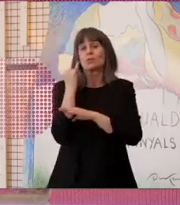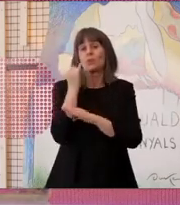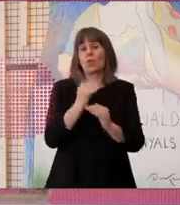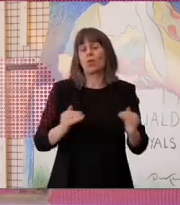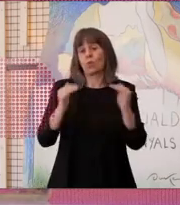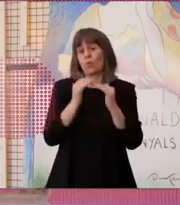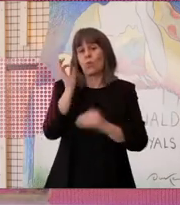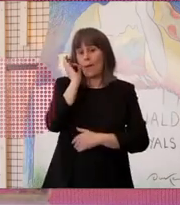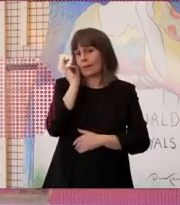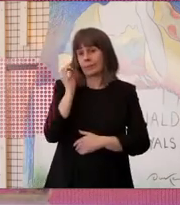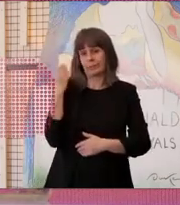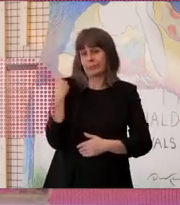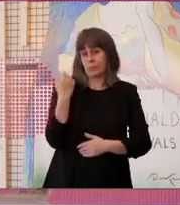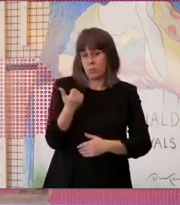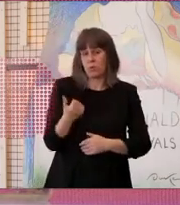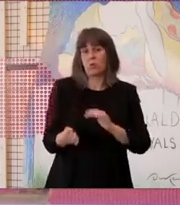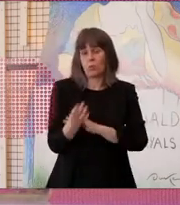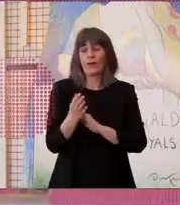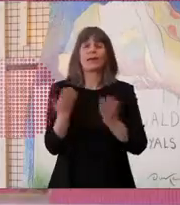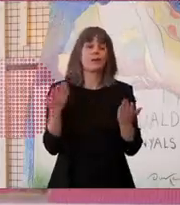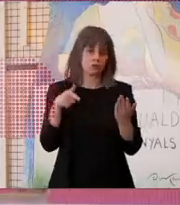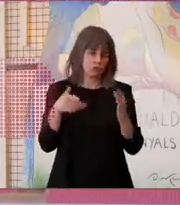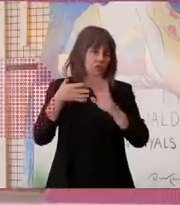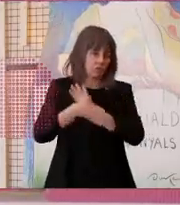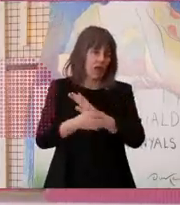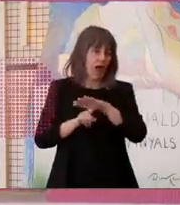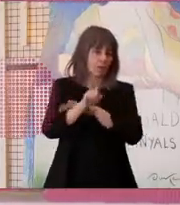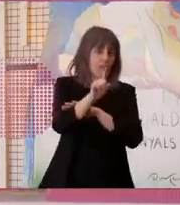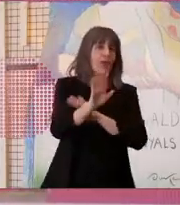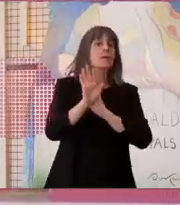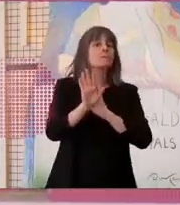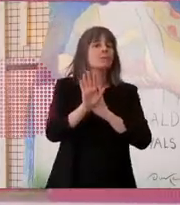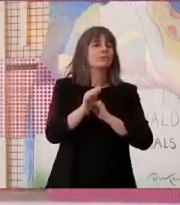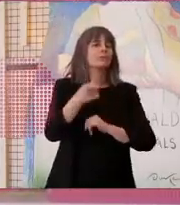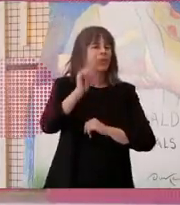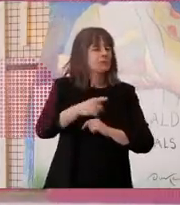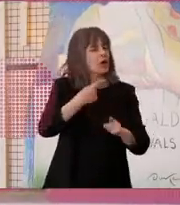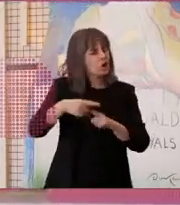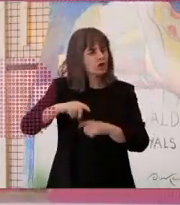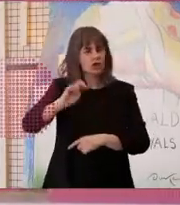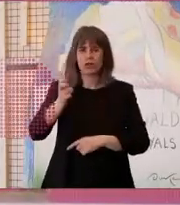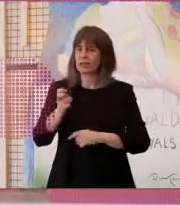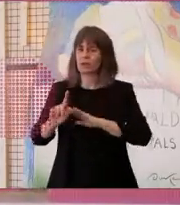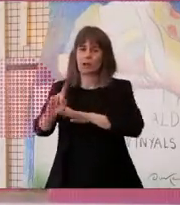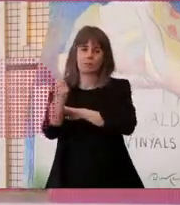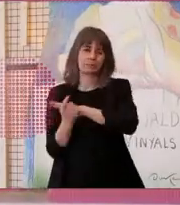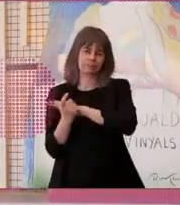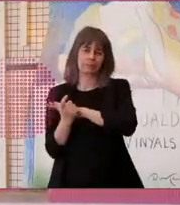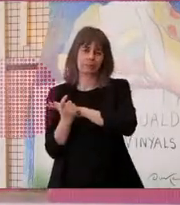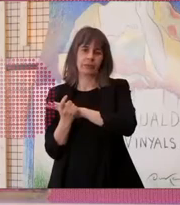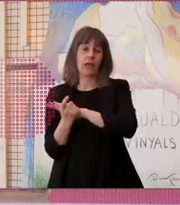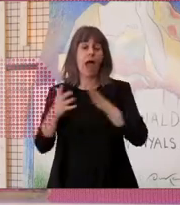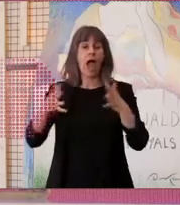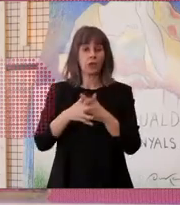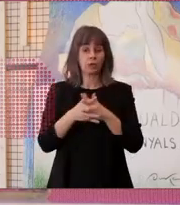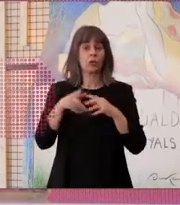también hay algunas cosas en las que nos hemos quedado muy estancadas Esa esa arquitectura de igualdad que se